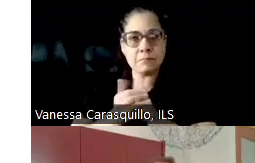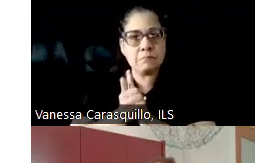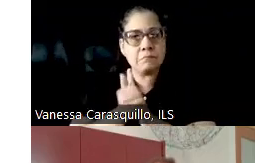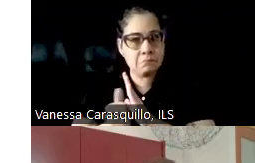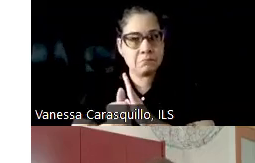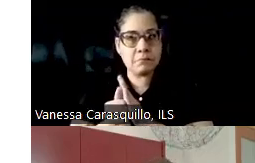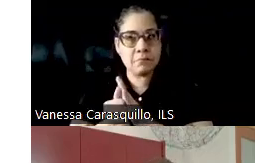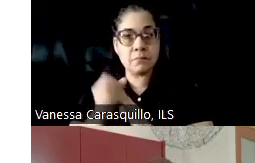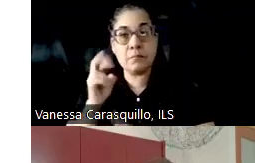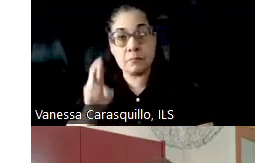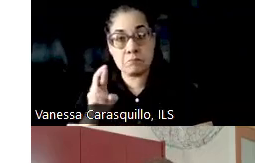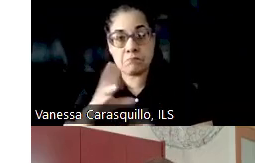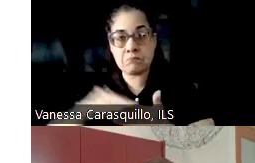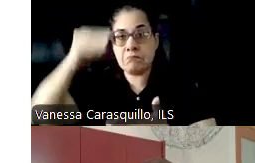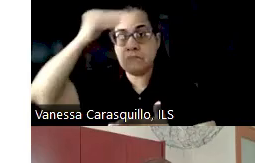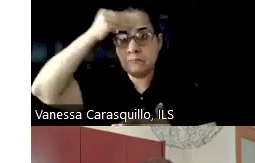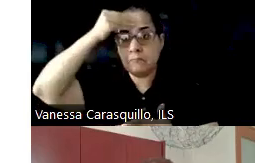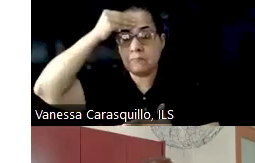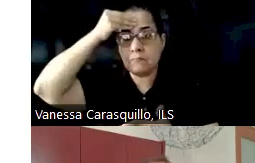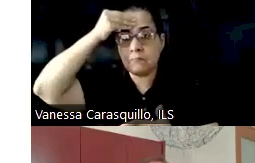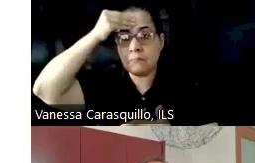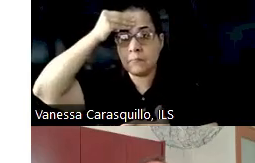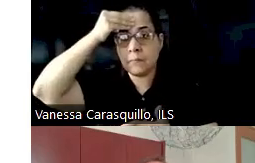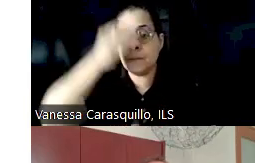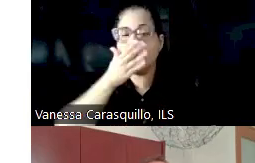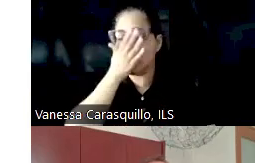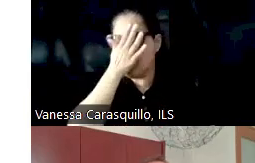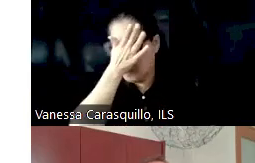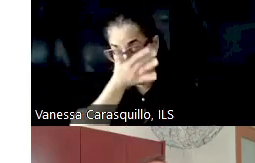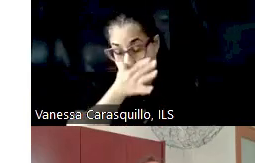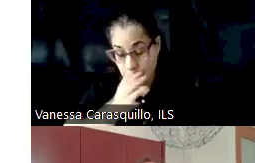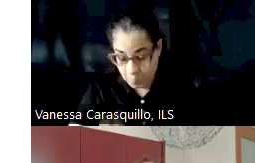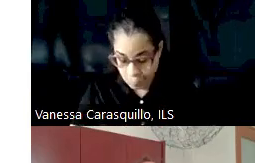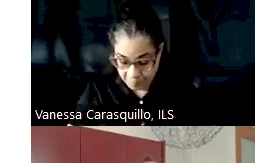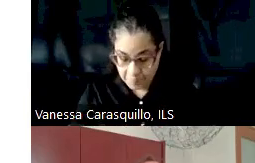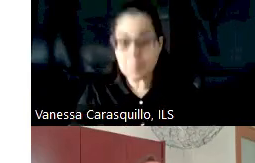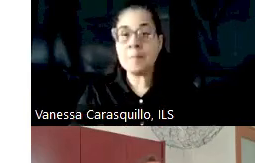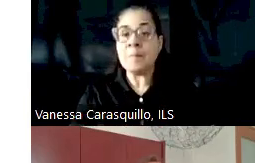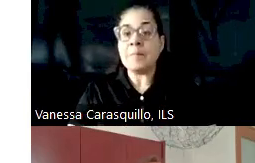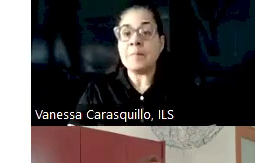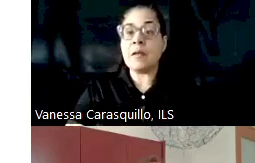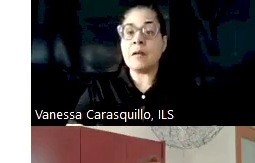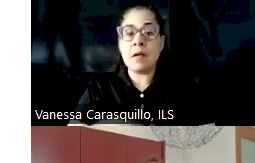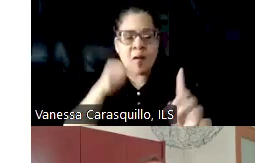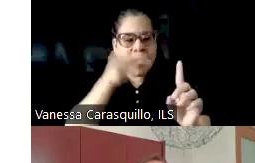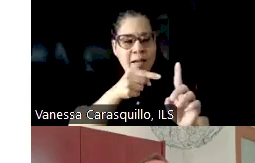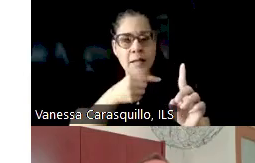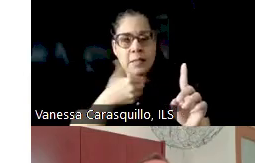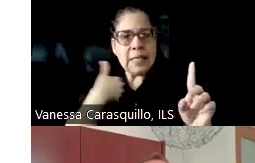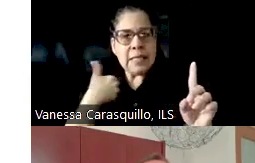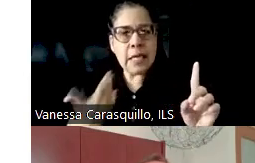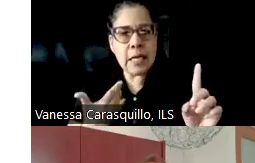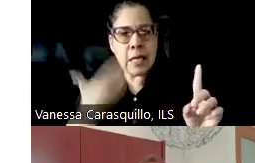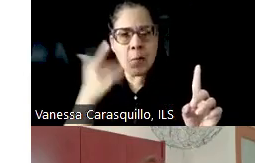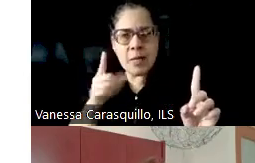O aprender qué tiene ella que hace que este niño se conecte más